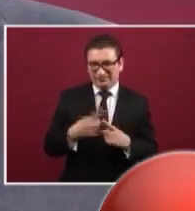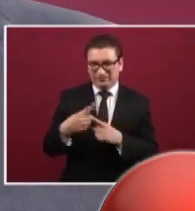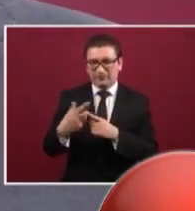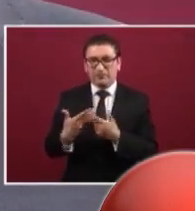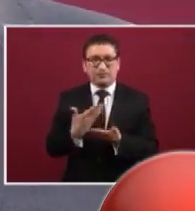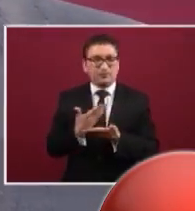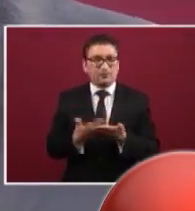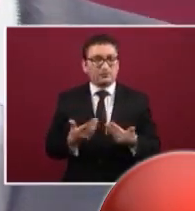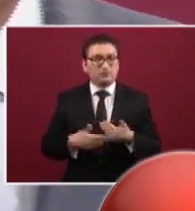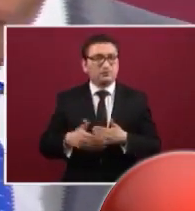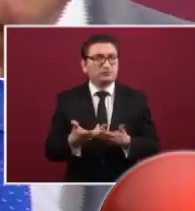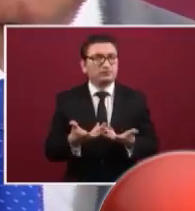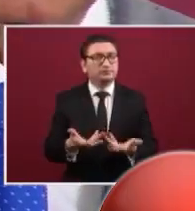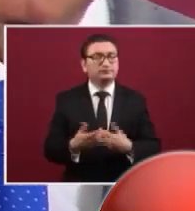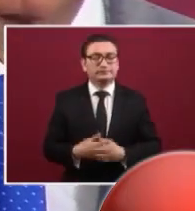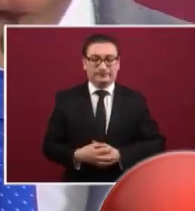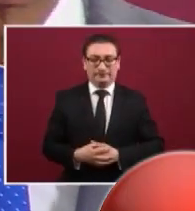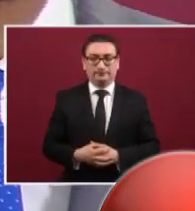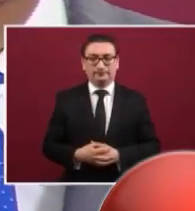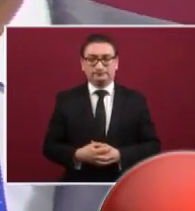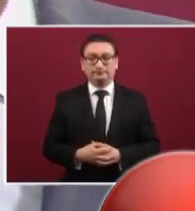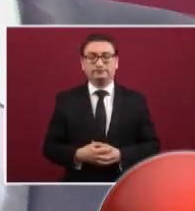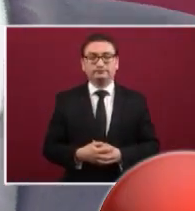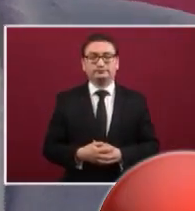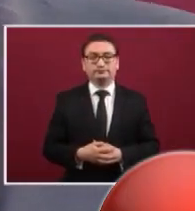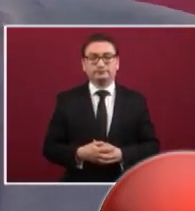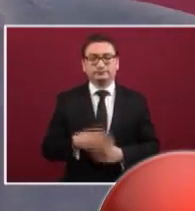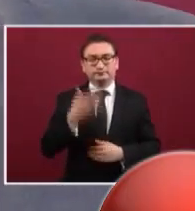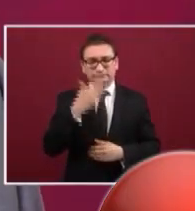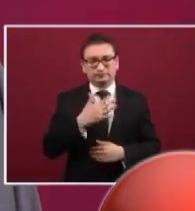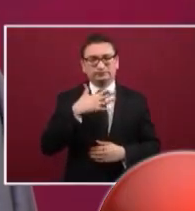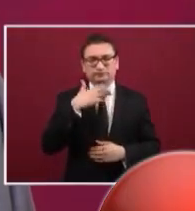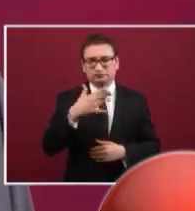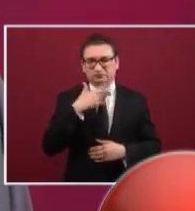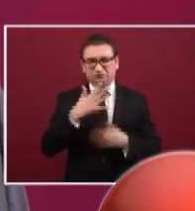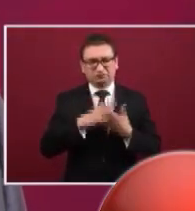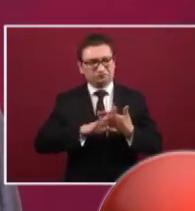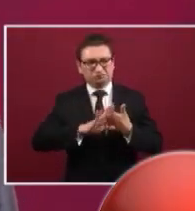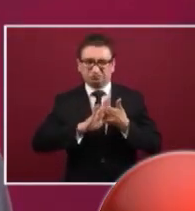pasa por desterrar la corrupción,